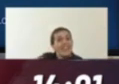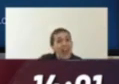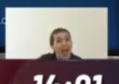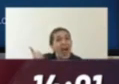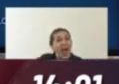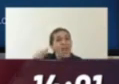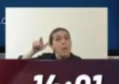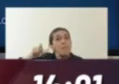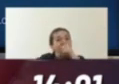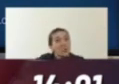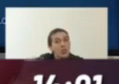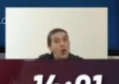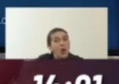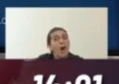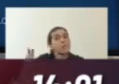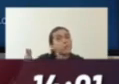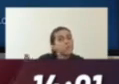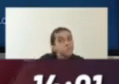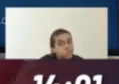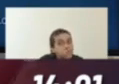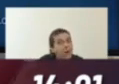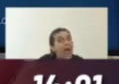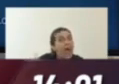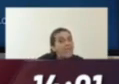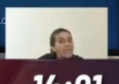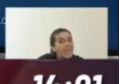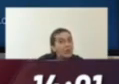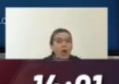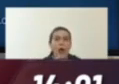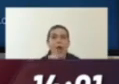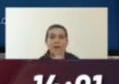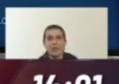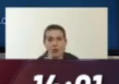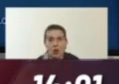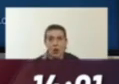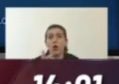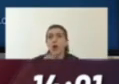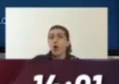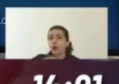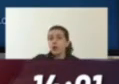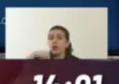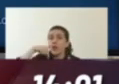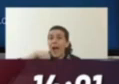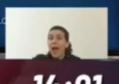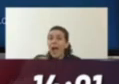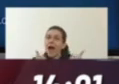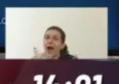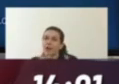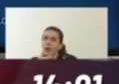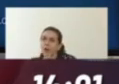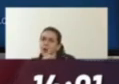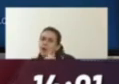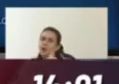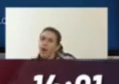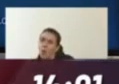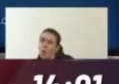de fallecidos y cuando los conocemos los informamos. La realidad es que nosotros tenemos hoy en día un promedio cercano a los